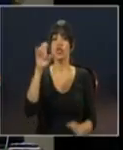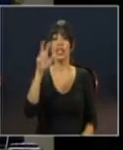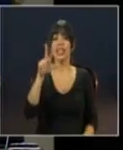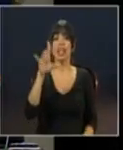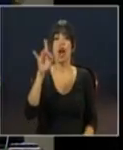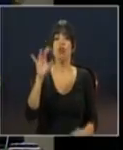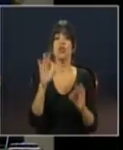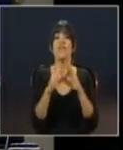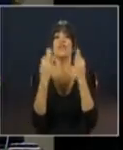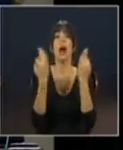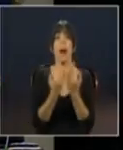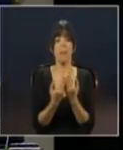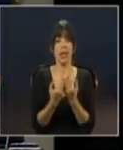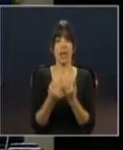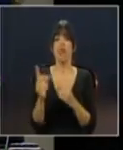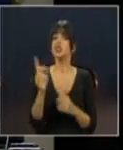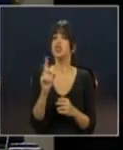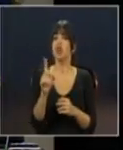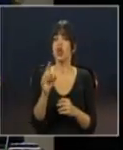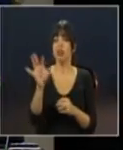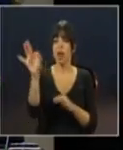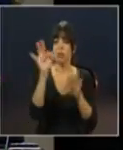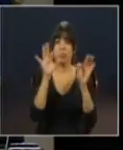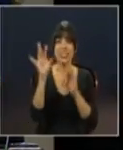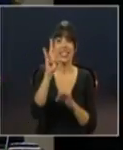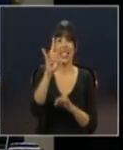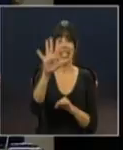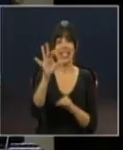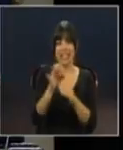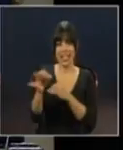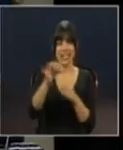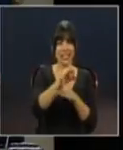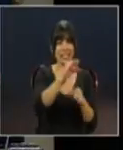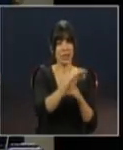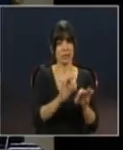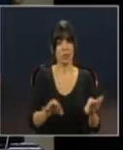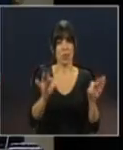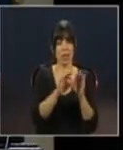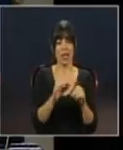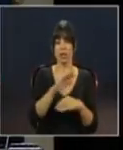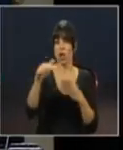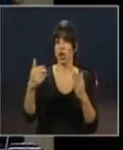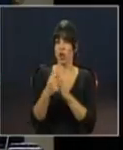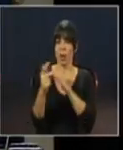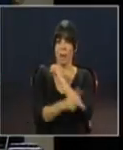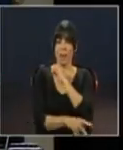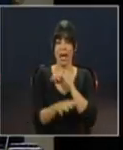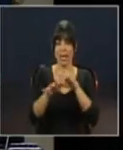27.838 familias ubicadas en 75 distritos prioritarios de todo el país.